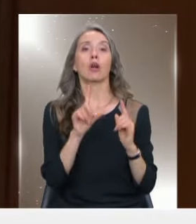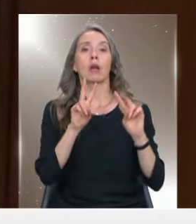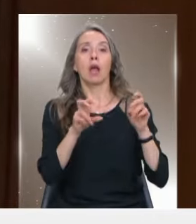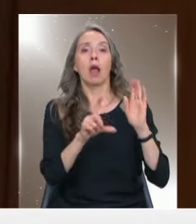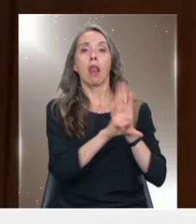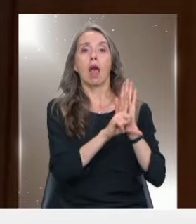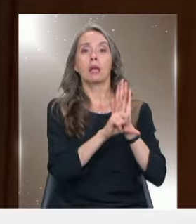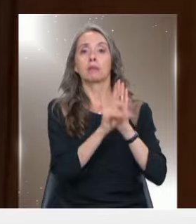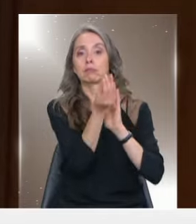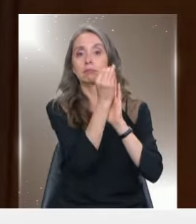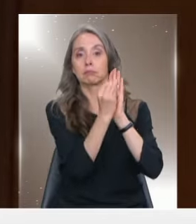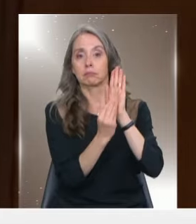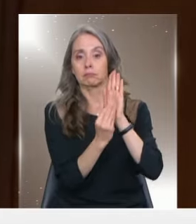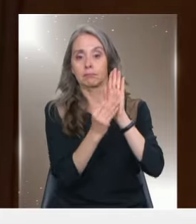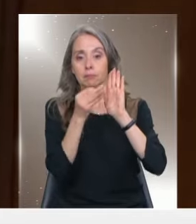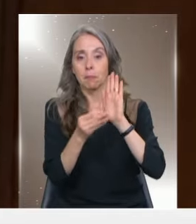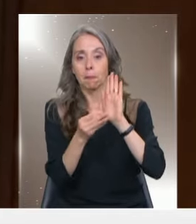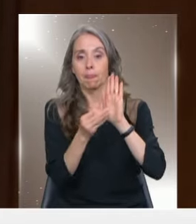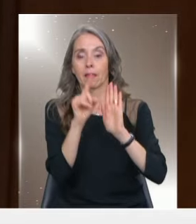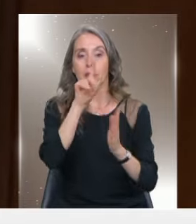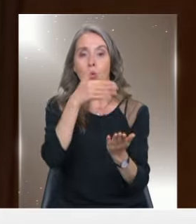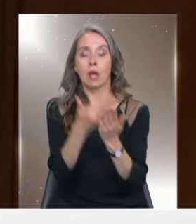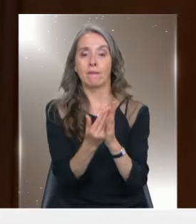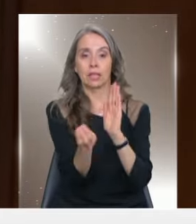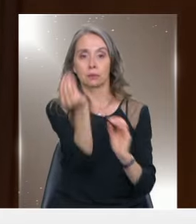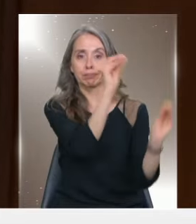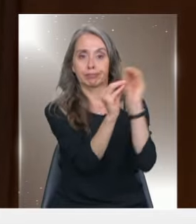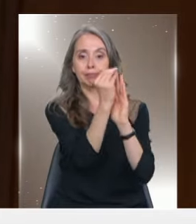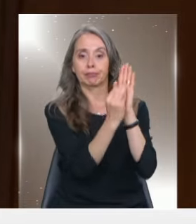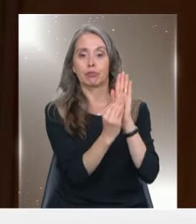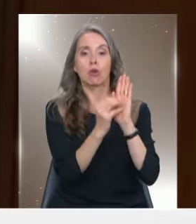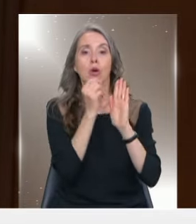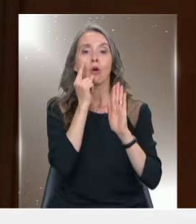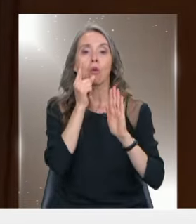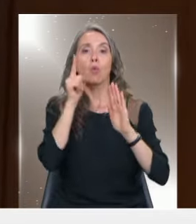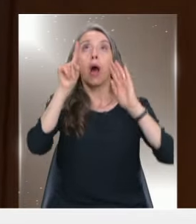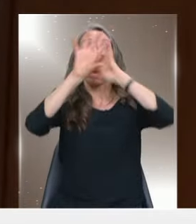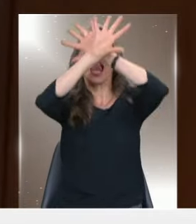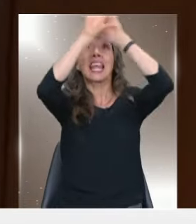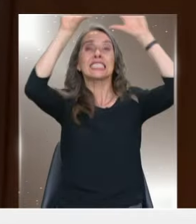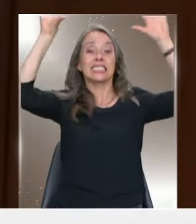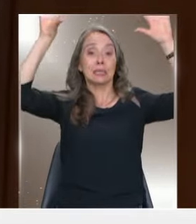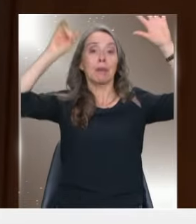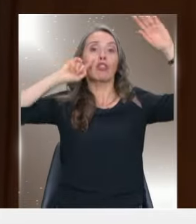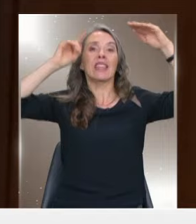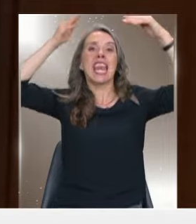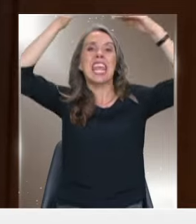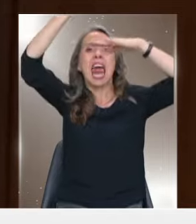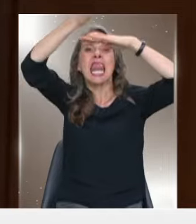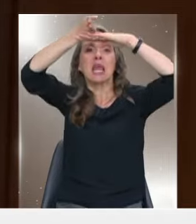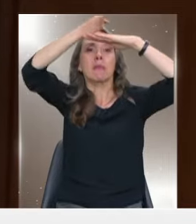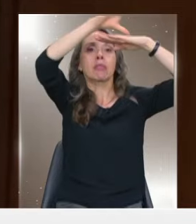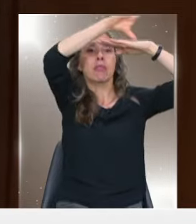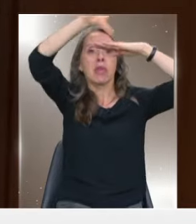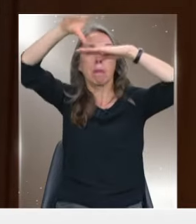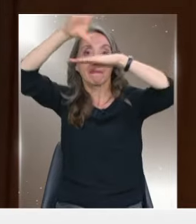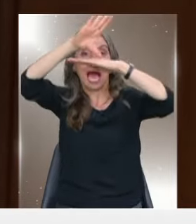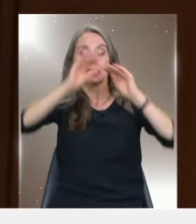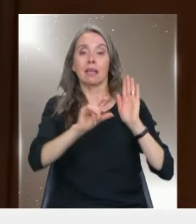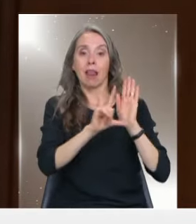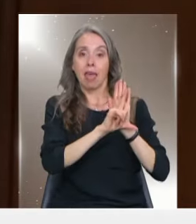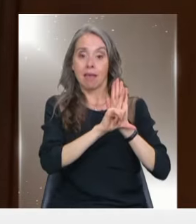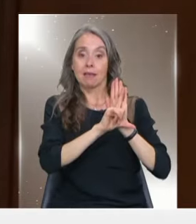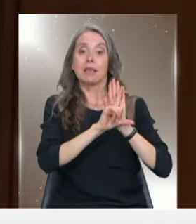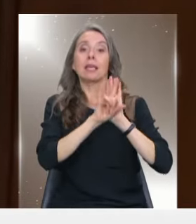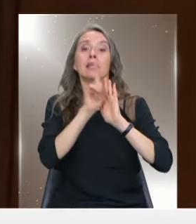jurídico. Definir formalmente de una vez cuál es el límite del espacio aéreo, puesto que el régimen legal que se